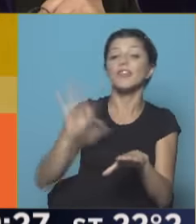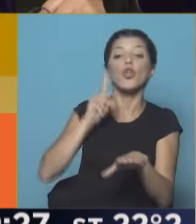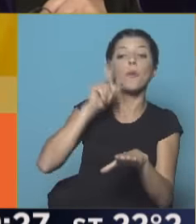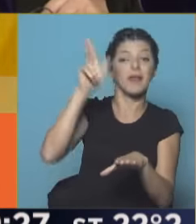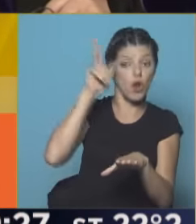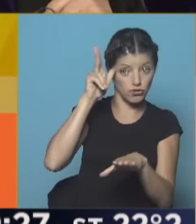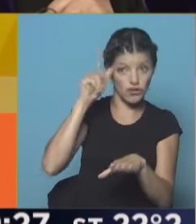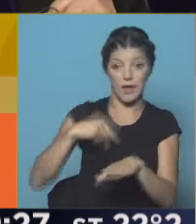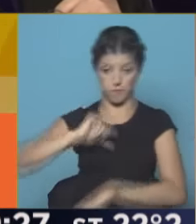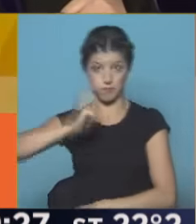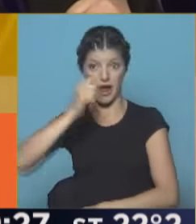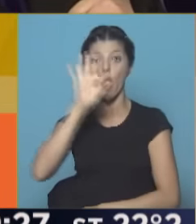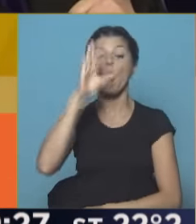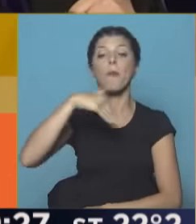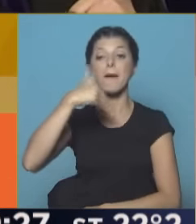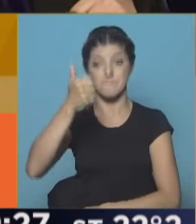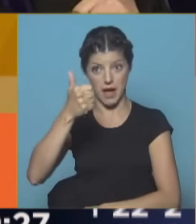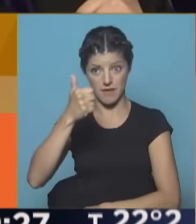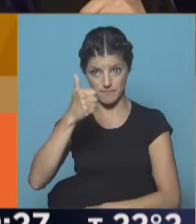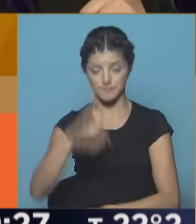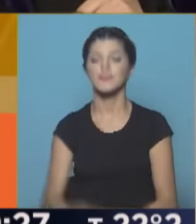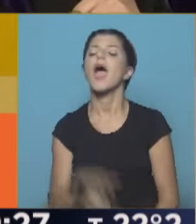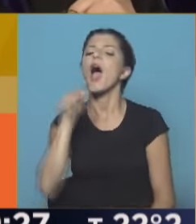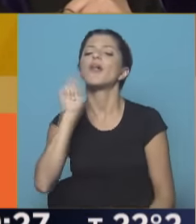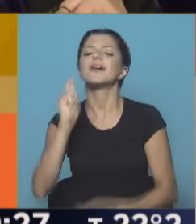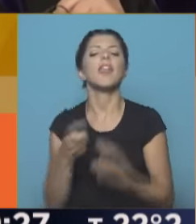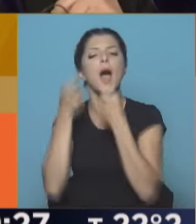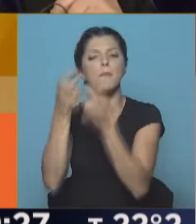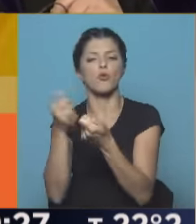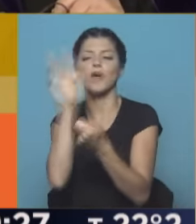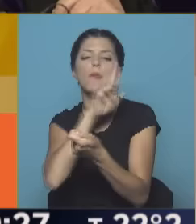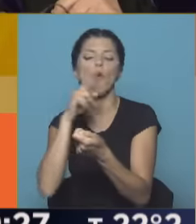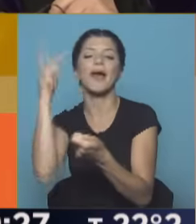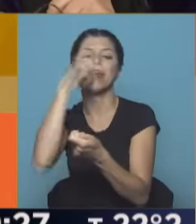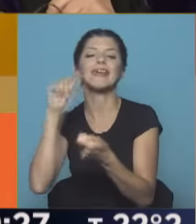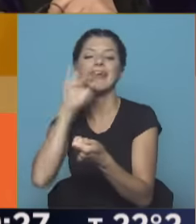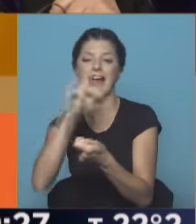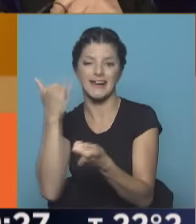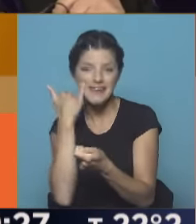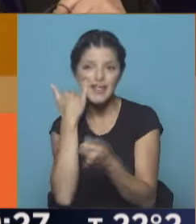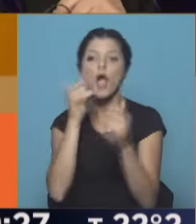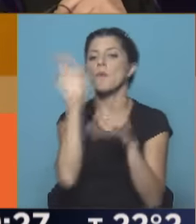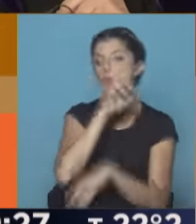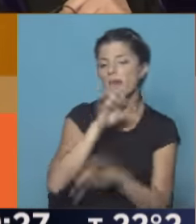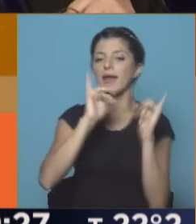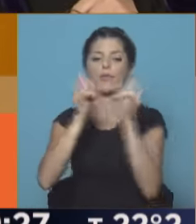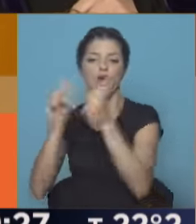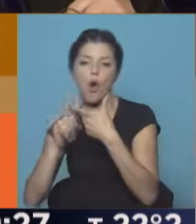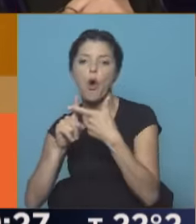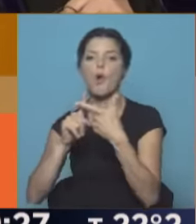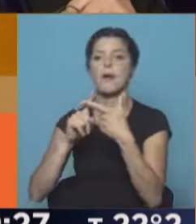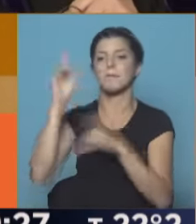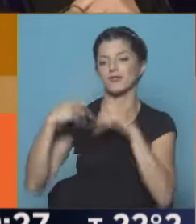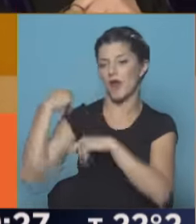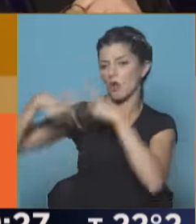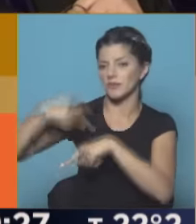ganó Barack Obama. ¿Y quiénes votan a Hillary Clinton? ¿Las mujeres? ¿La votan la gente joven? ¿Los afroamericanos? ¿Los